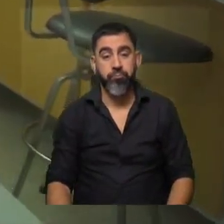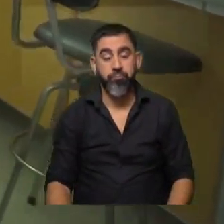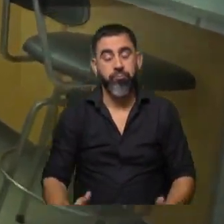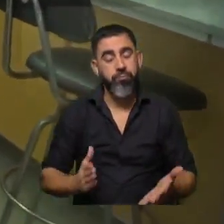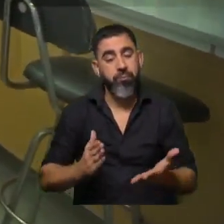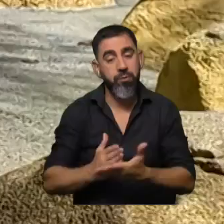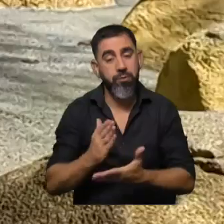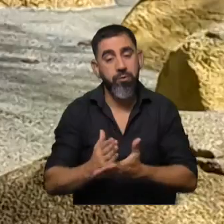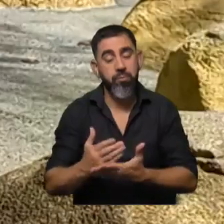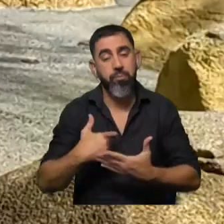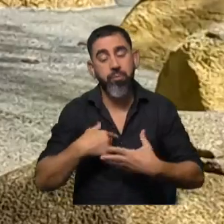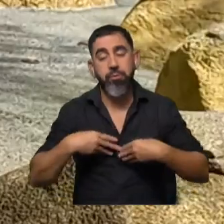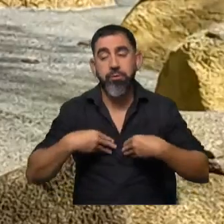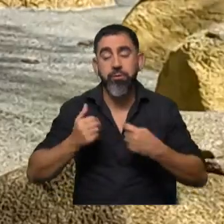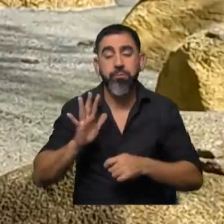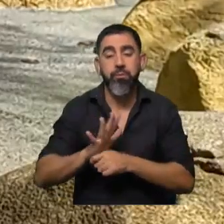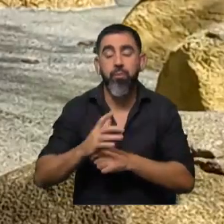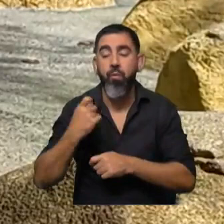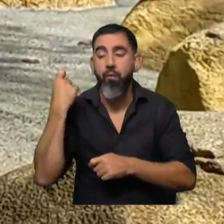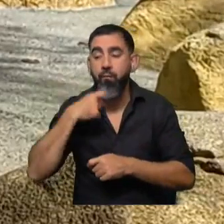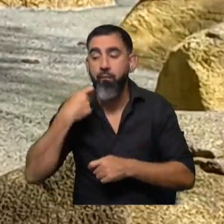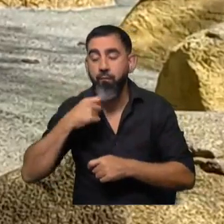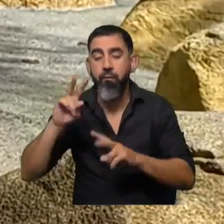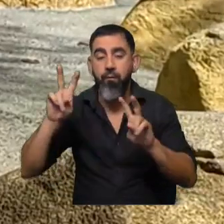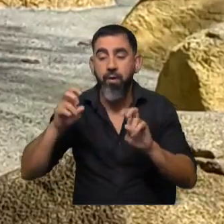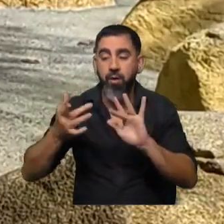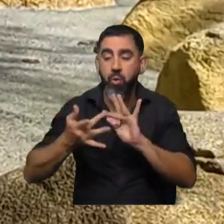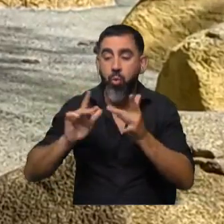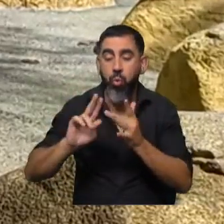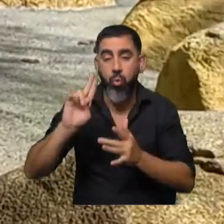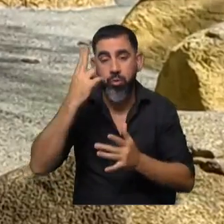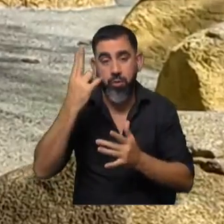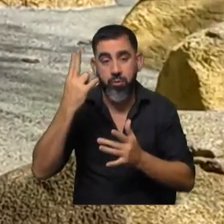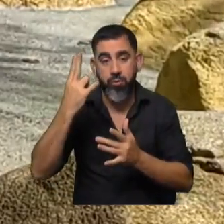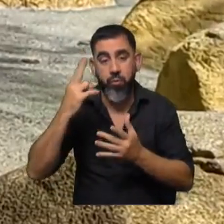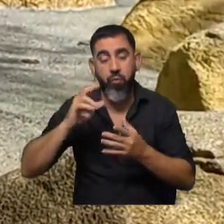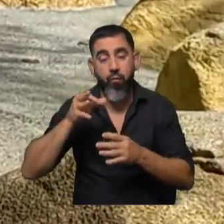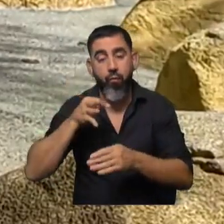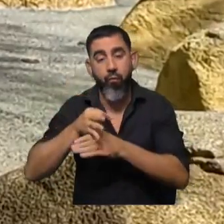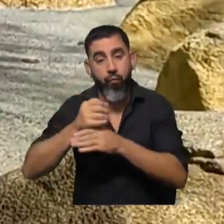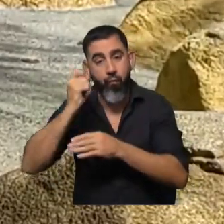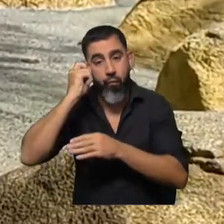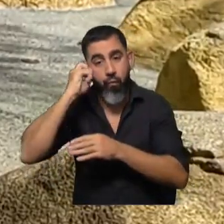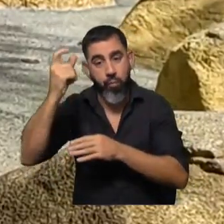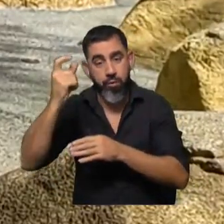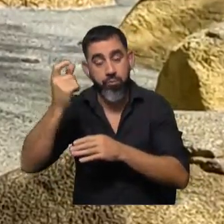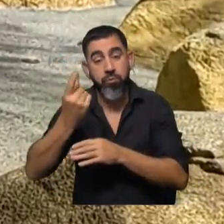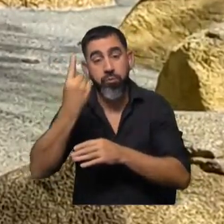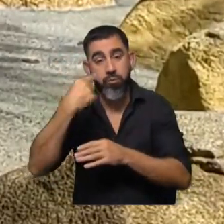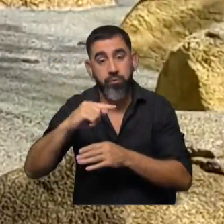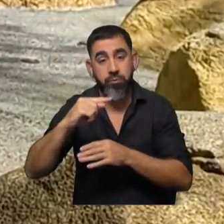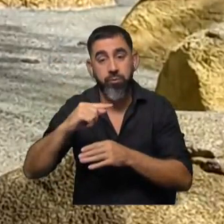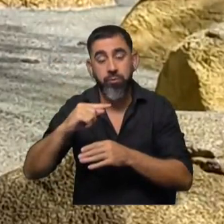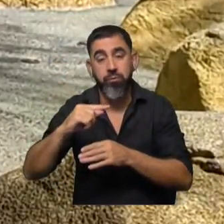Siempre siento como un debe un poco con Uruguay, con la formación que obtuve ahí, y entonces en